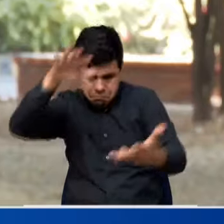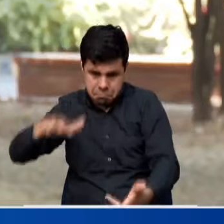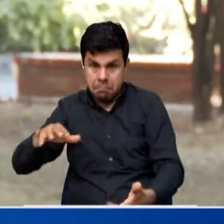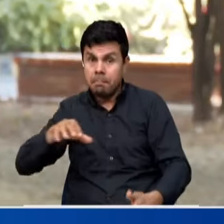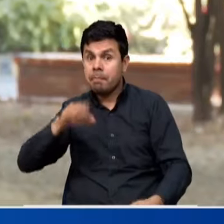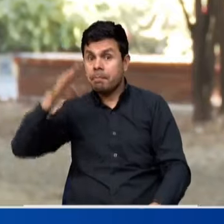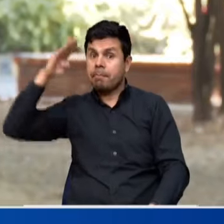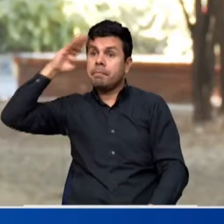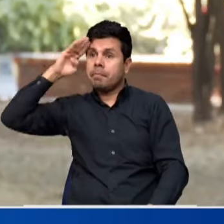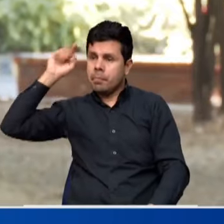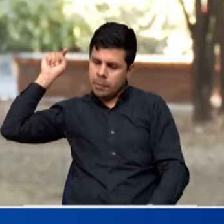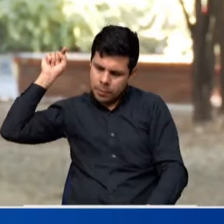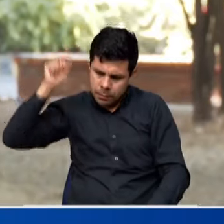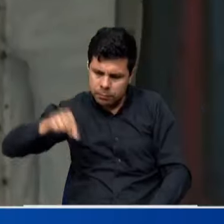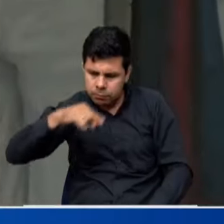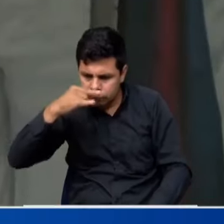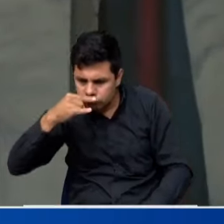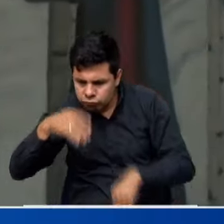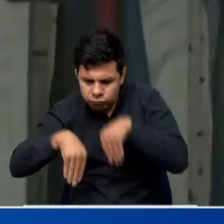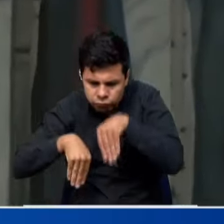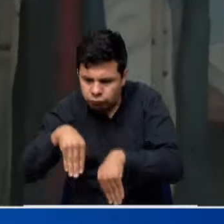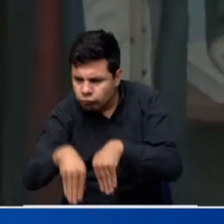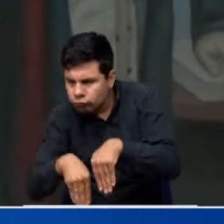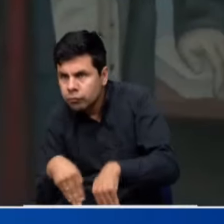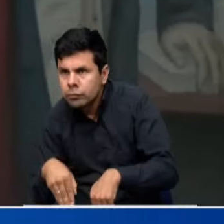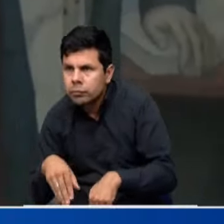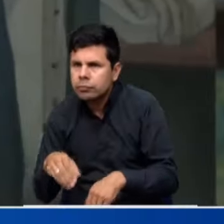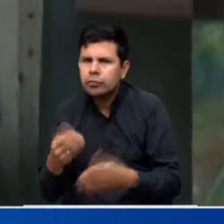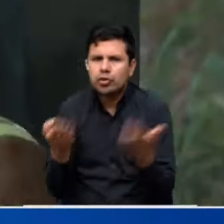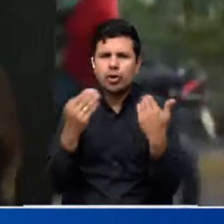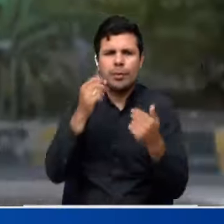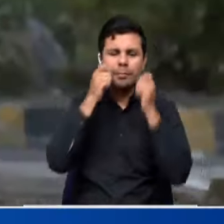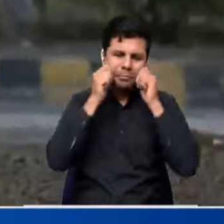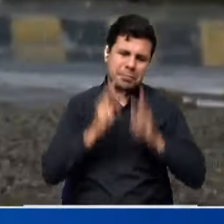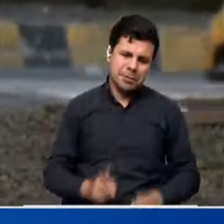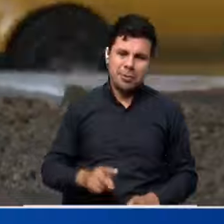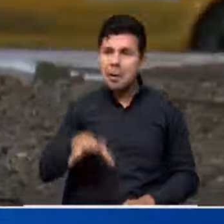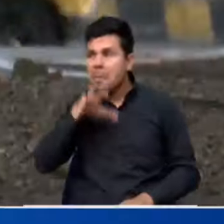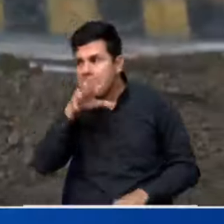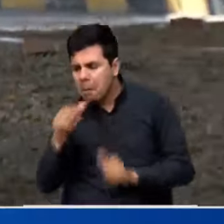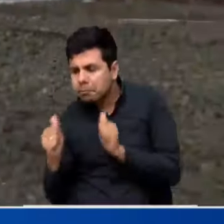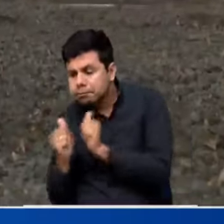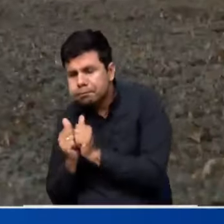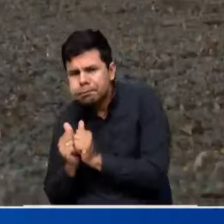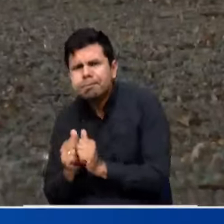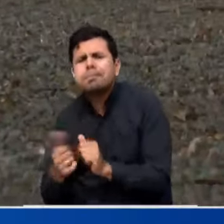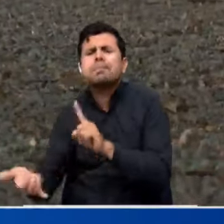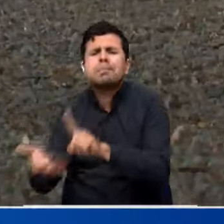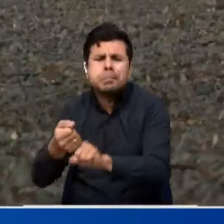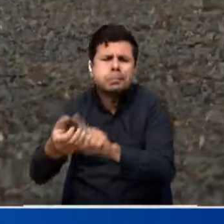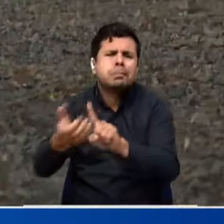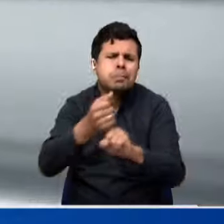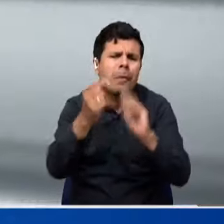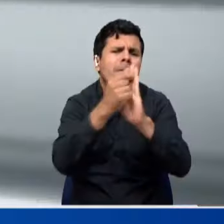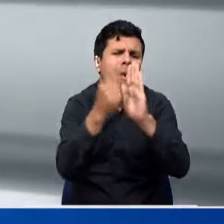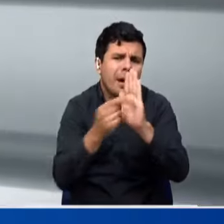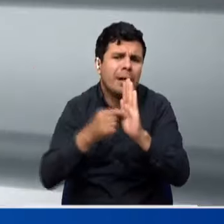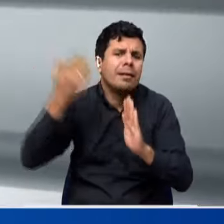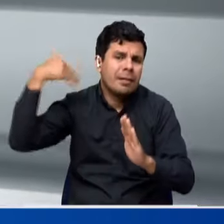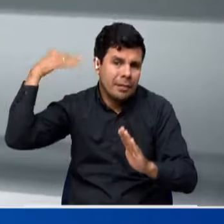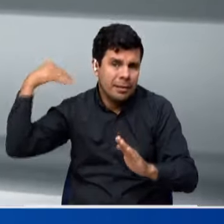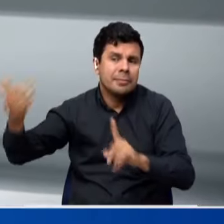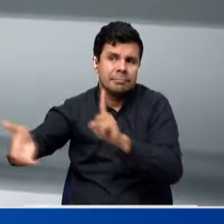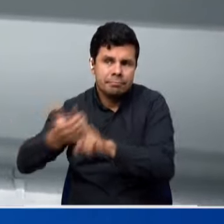realizar las labores de control. Este binomio policía y canino ya han logrado más hallazgos en diversos escenarios de Cúcuta,